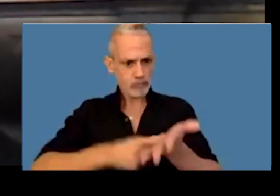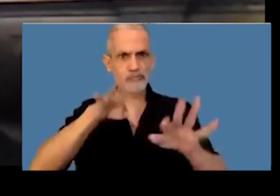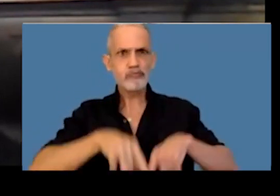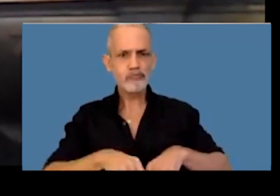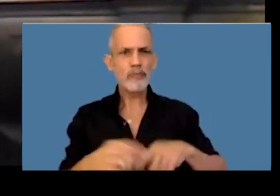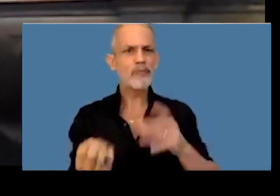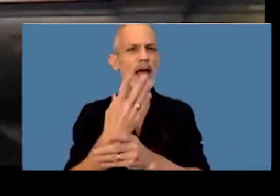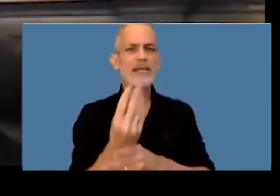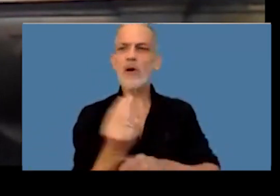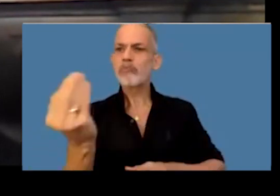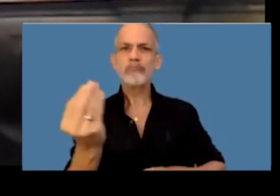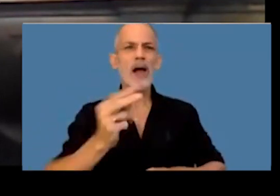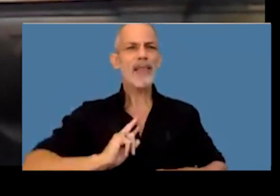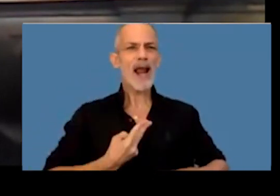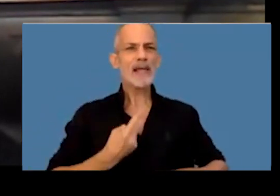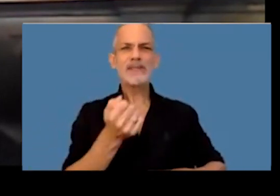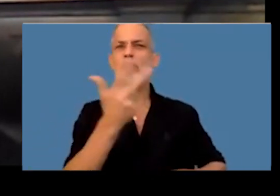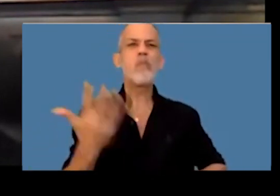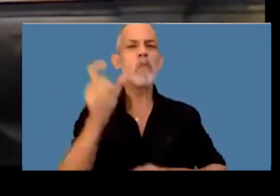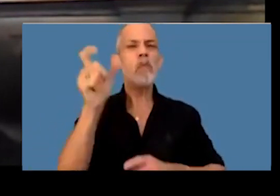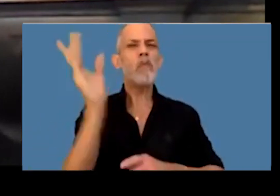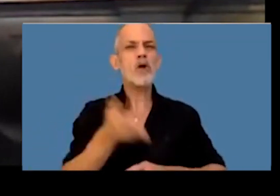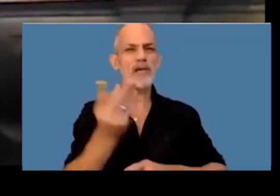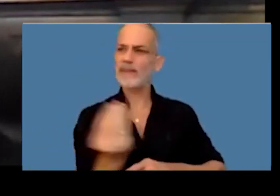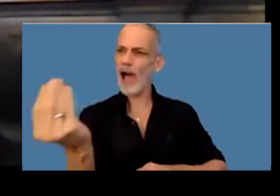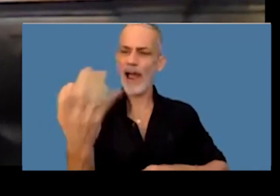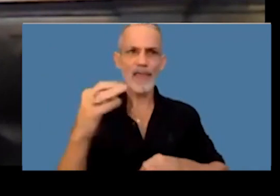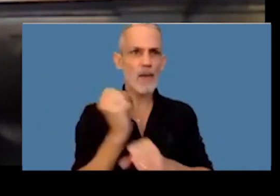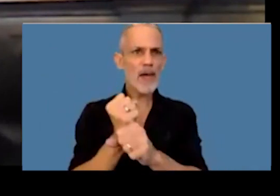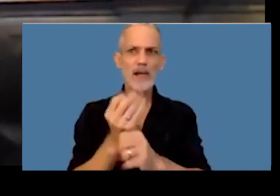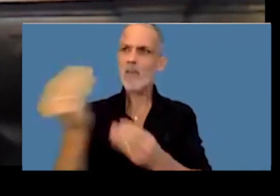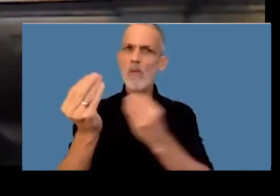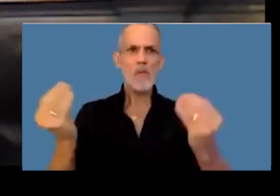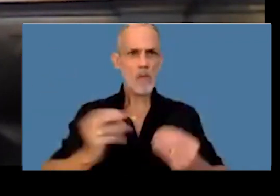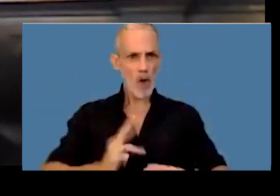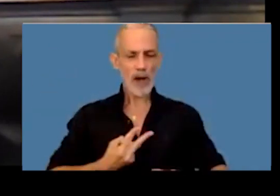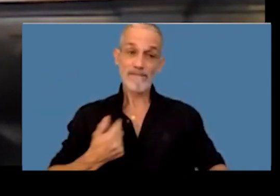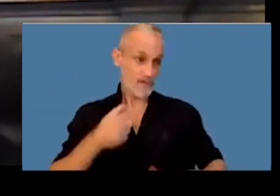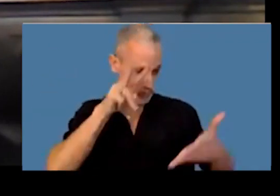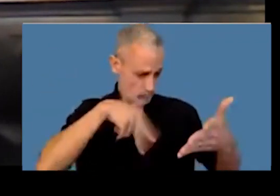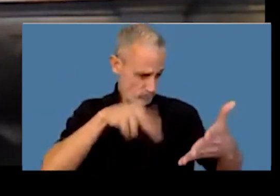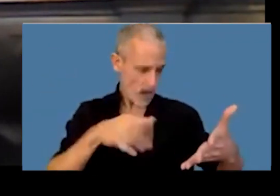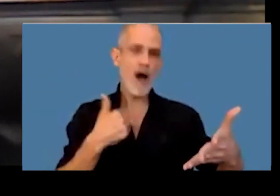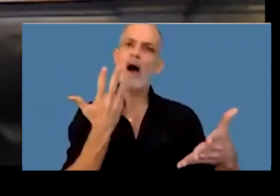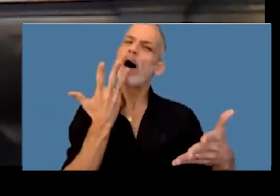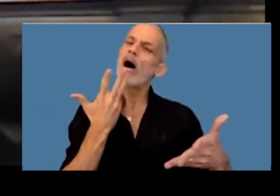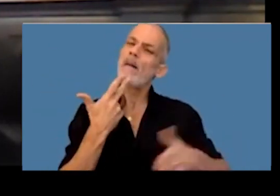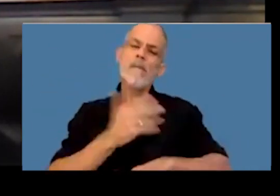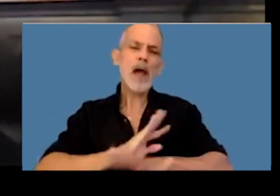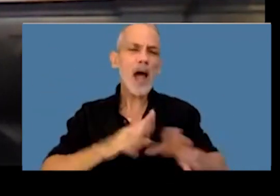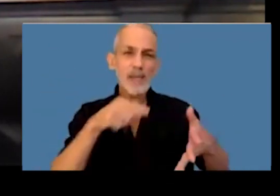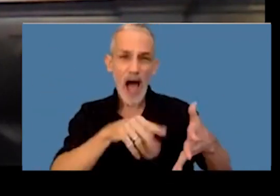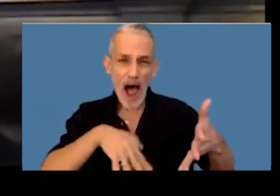cupo trans. A mí, cuando leí esa nota, me encantaría que